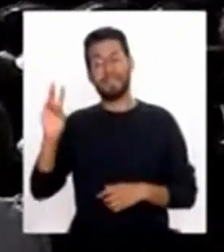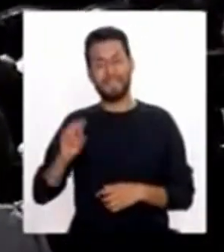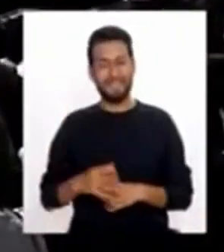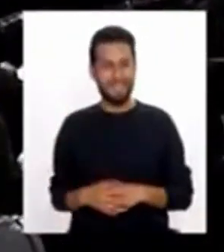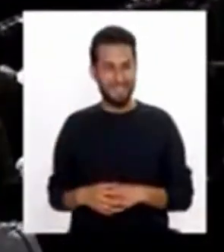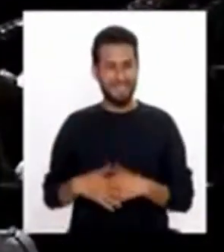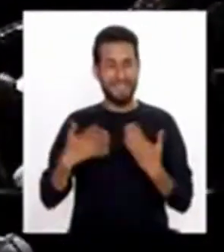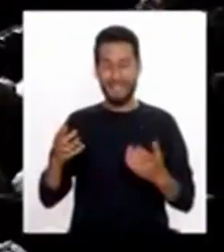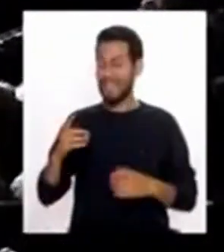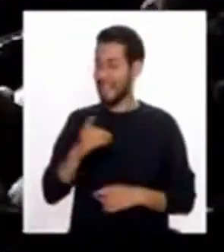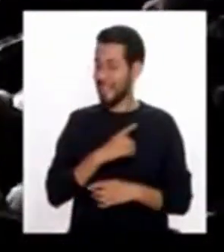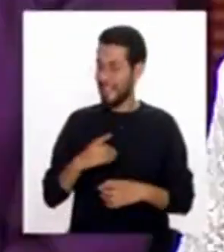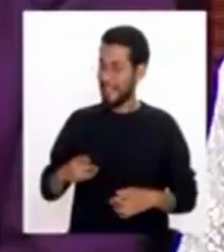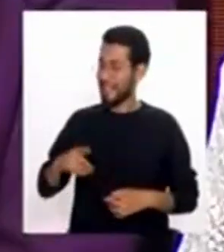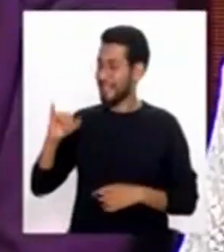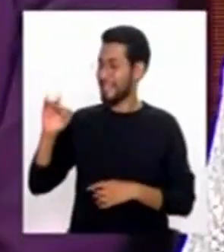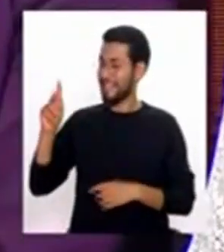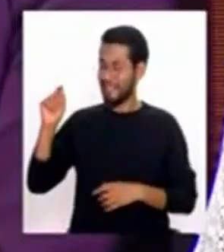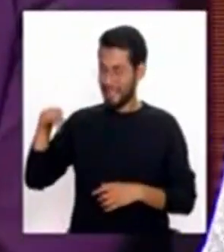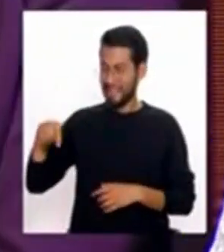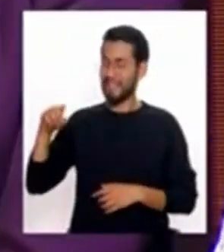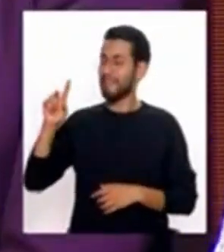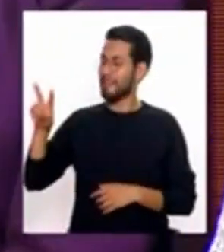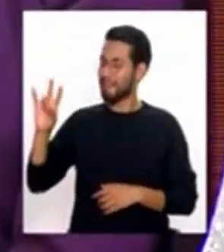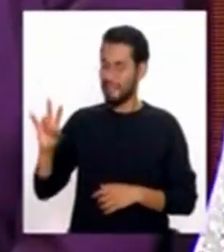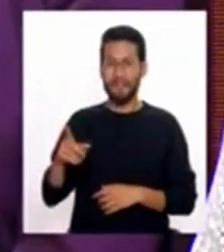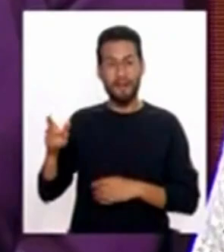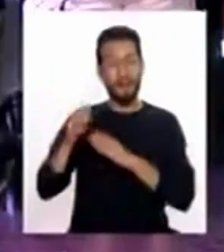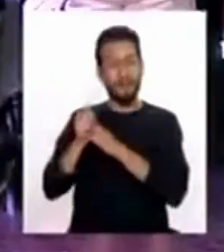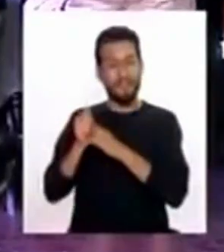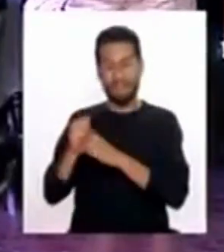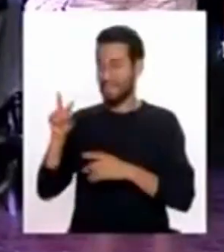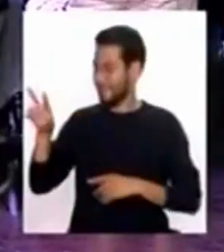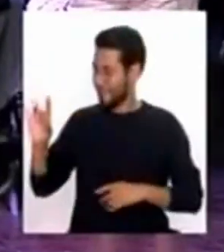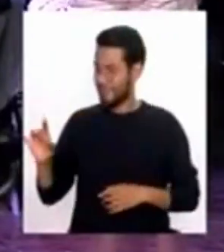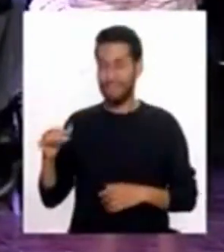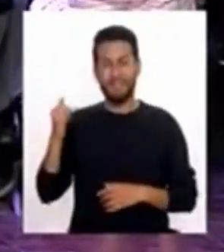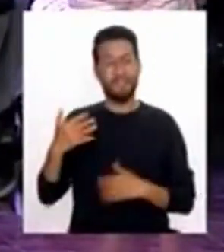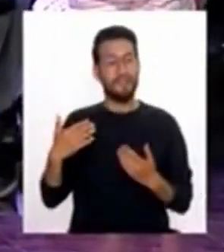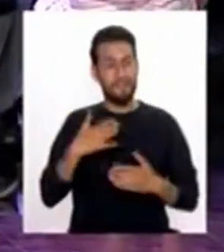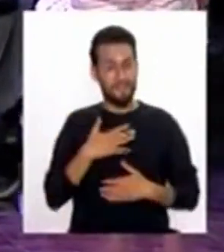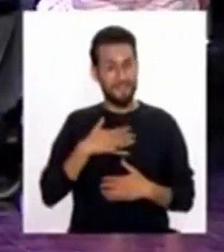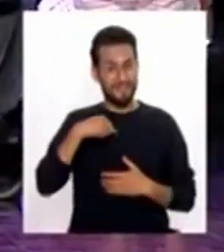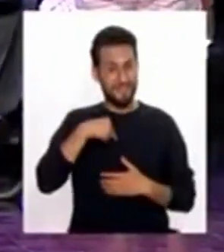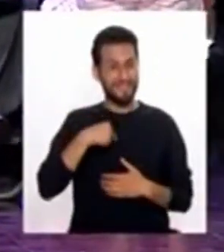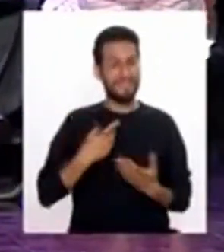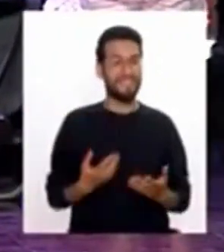26, con la directora de IRTP 27, con la conductora 28 y conmigo